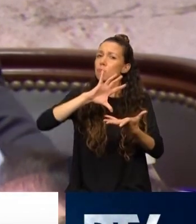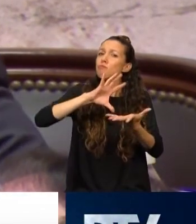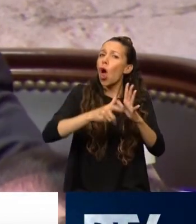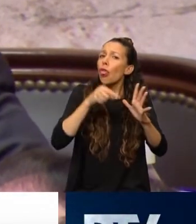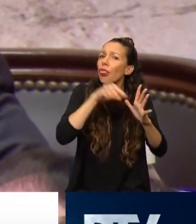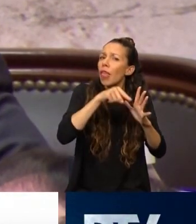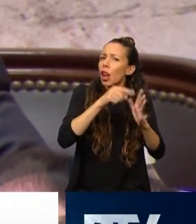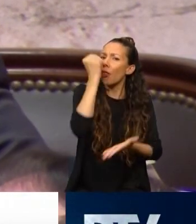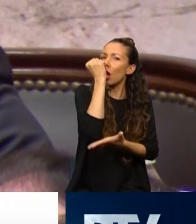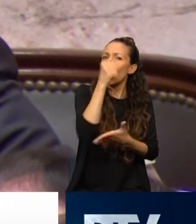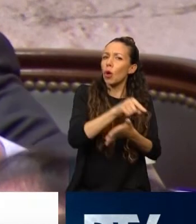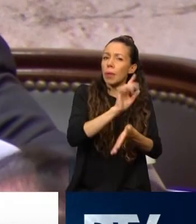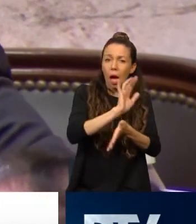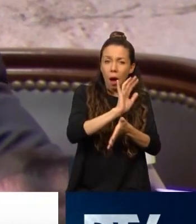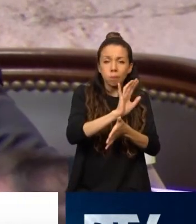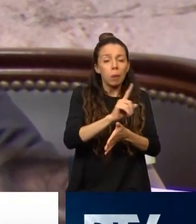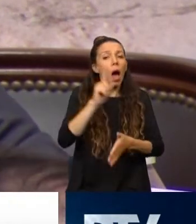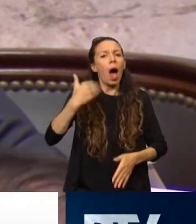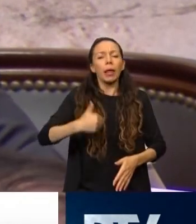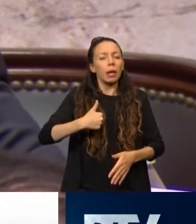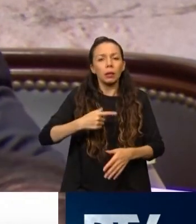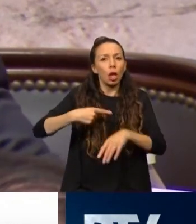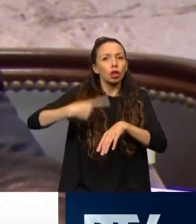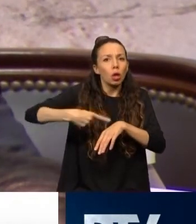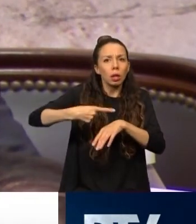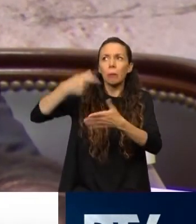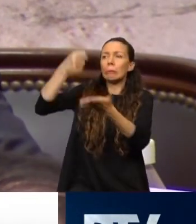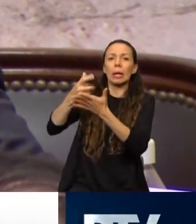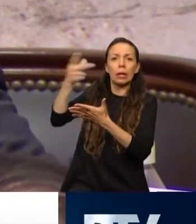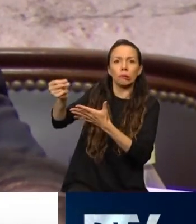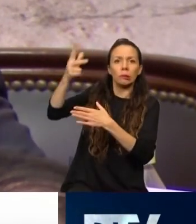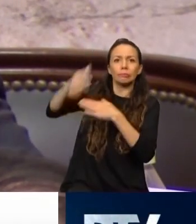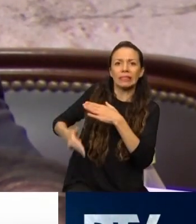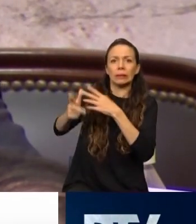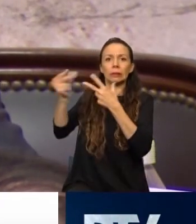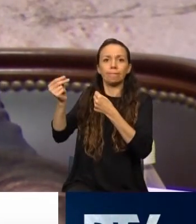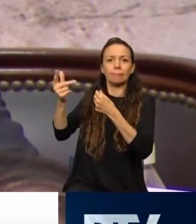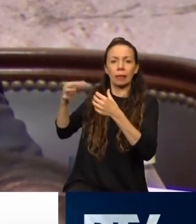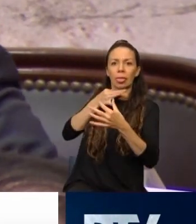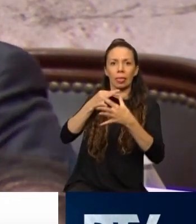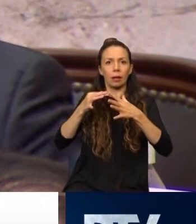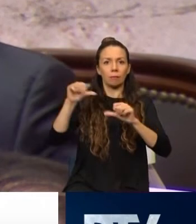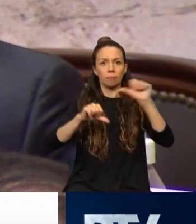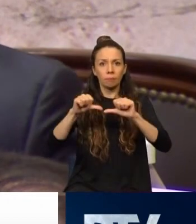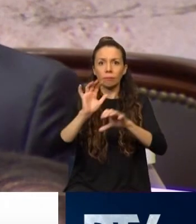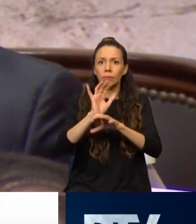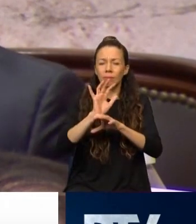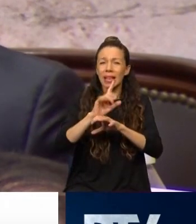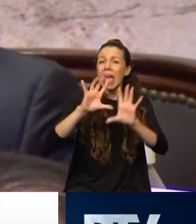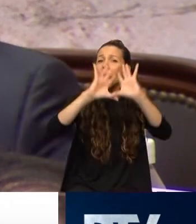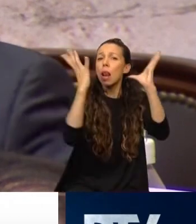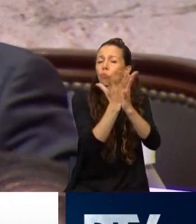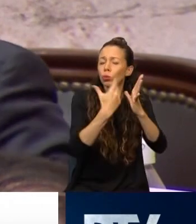hecho un defolteador serial, nos ha llevado a la presión fiscal en blanco más alta del mundo y a tener un